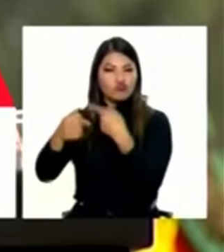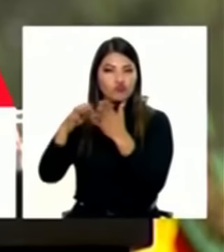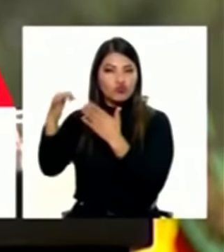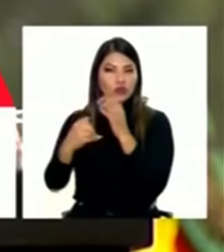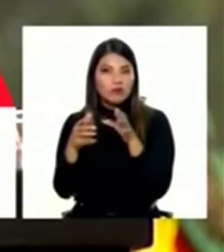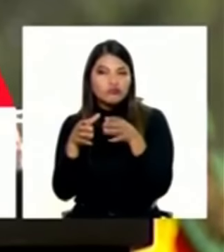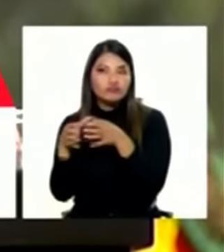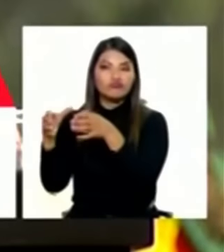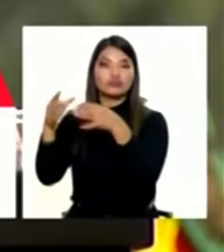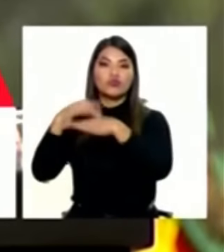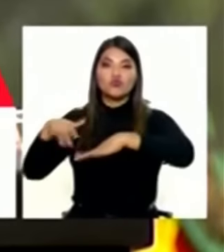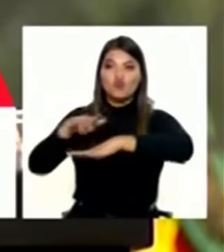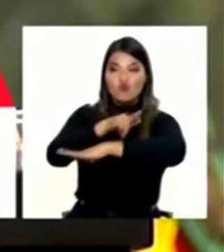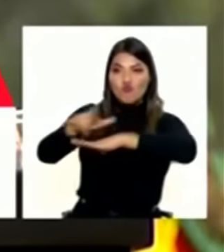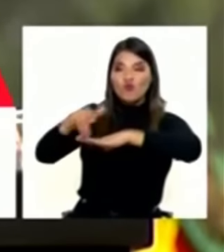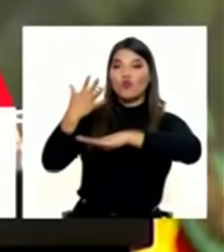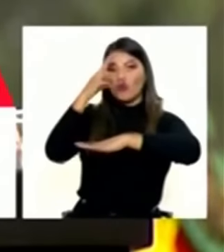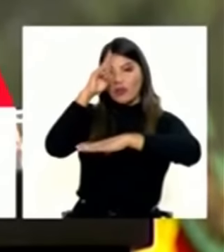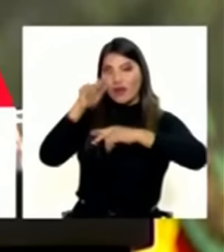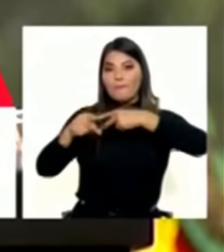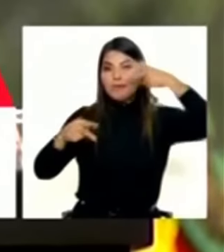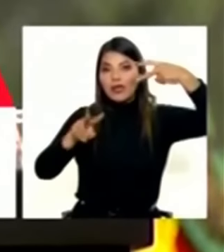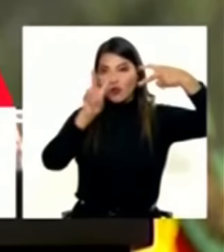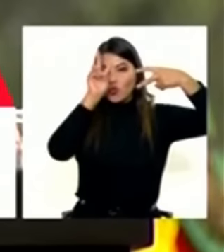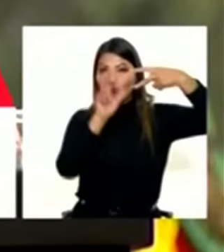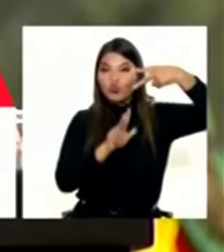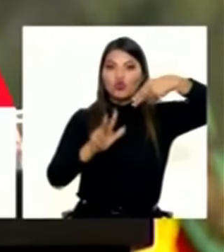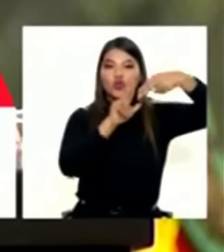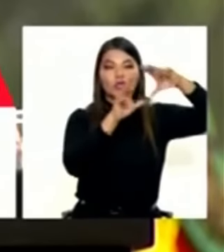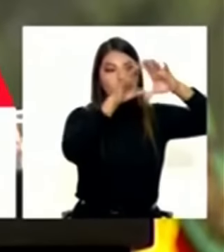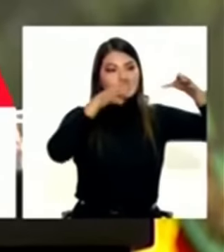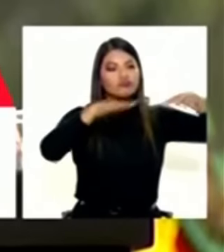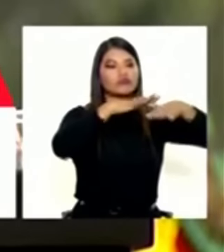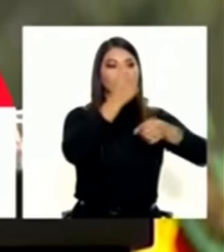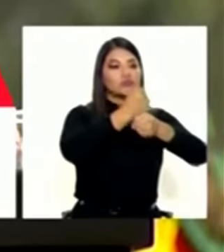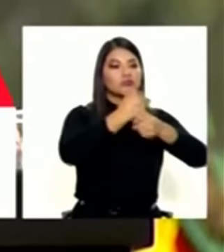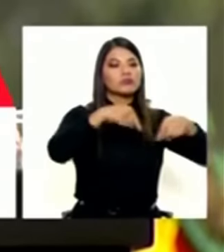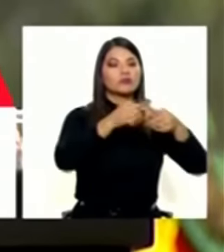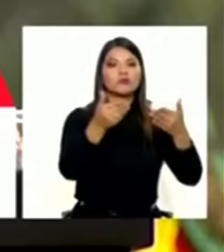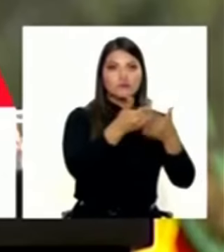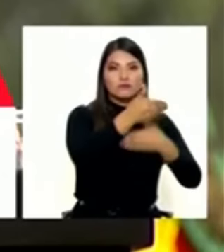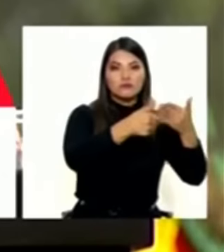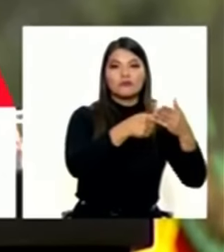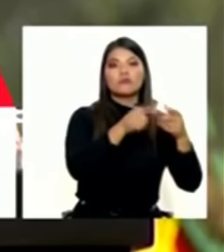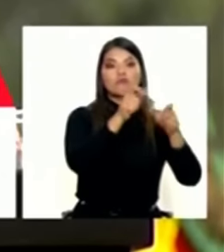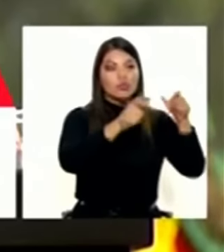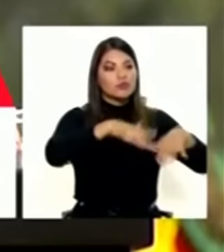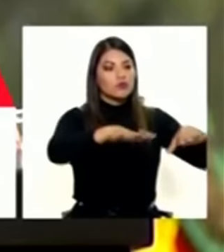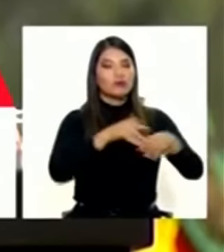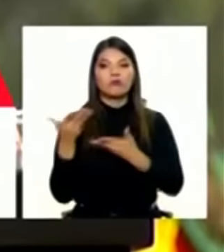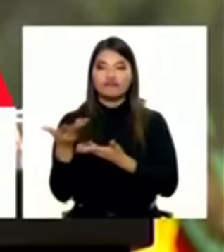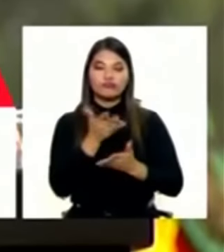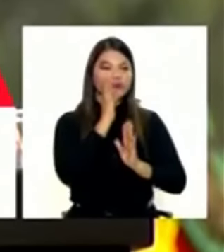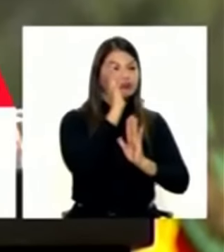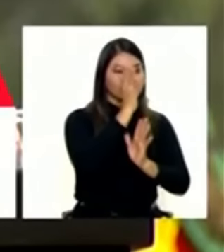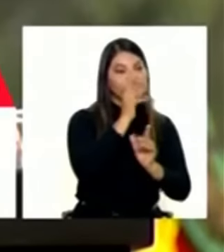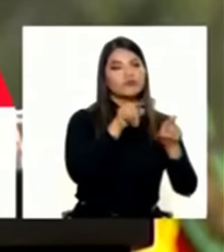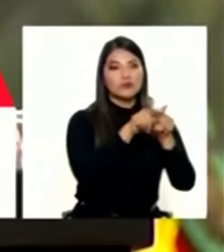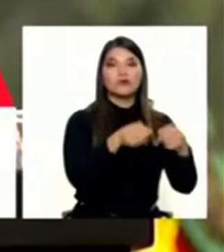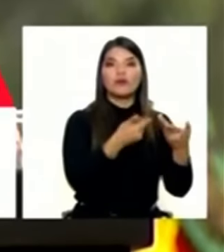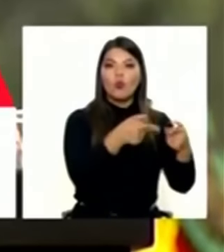en una base aérea del norte del Perú, creando nuevos puestos de trabajo, capacitando personal y